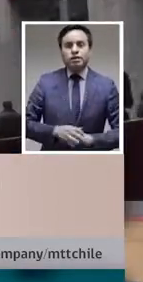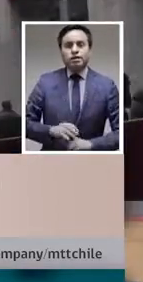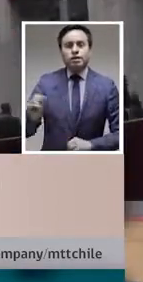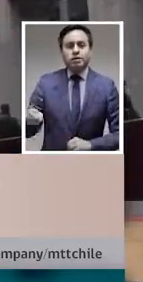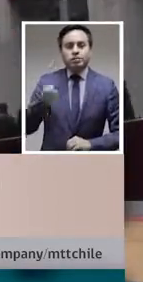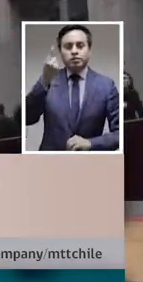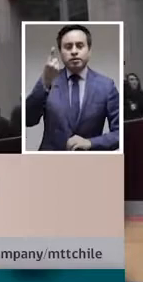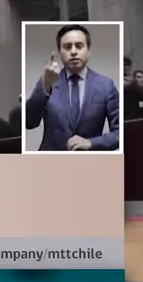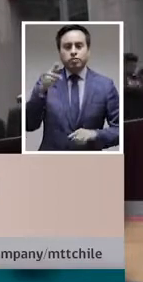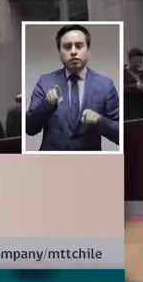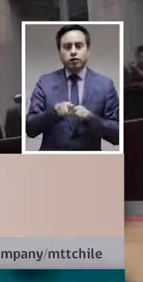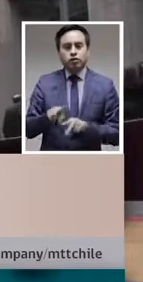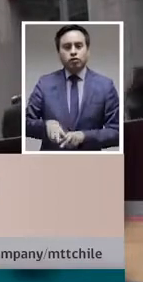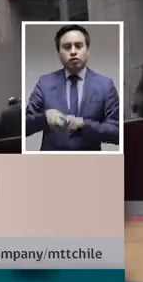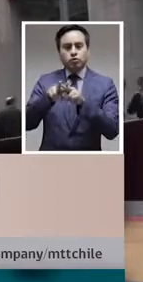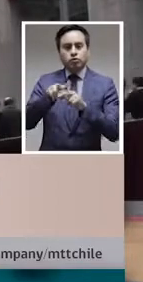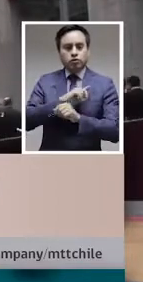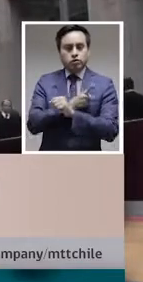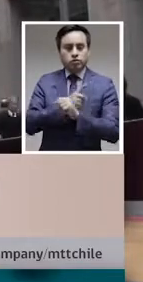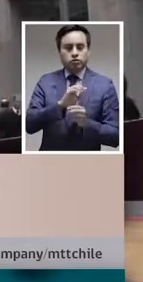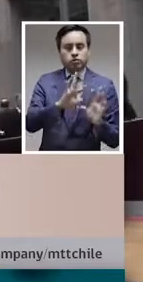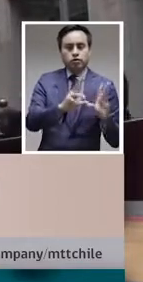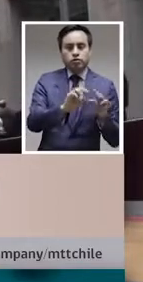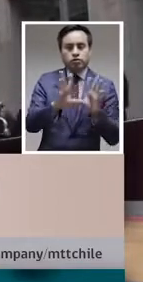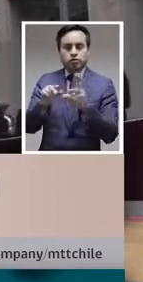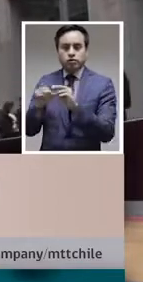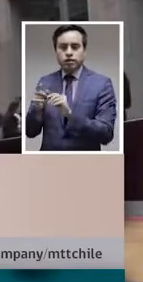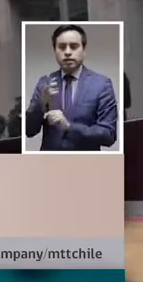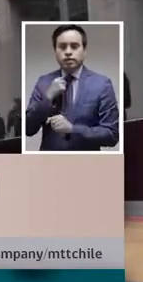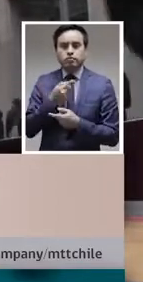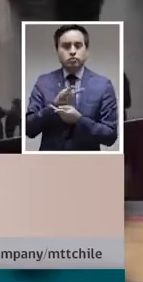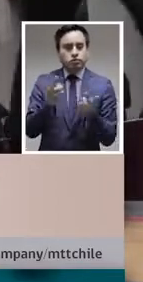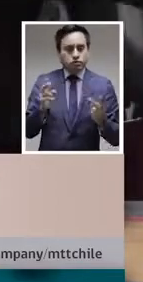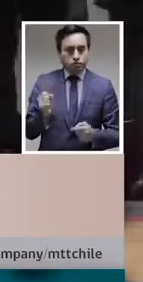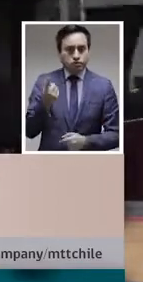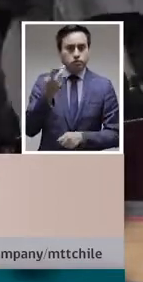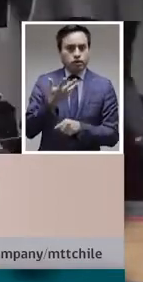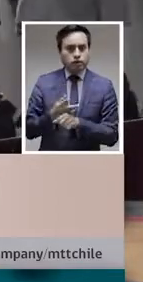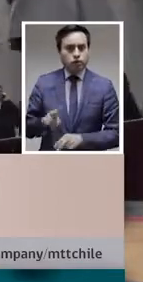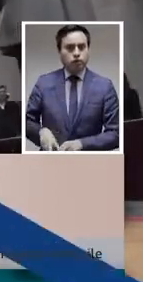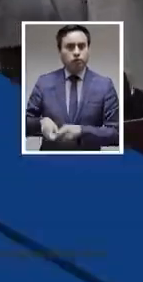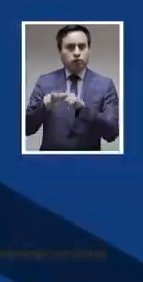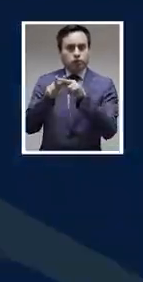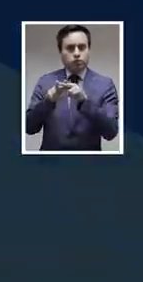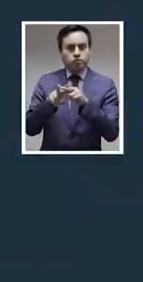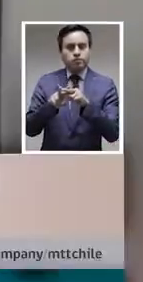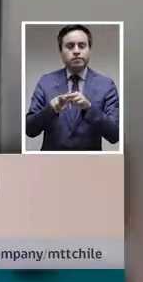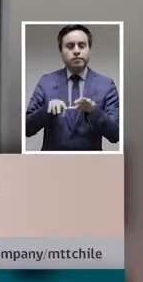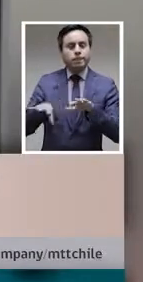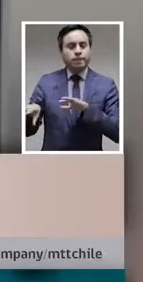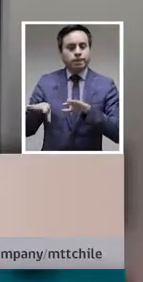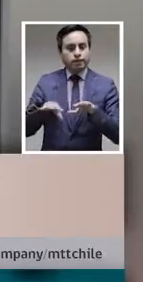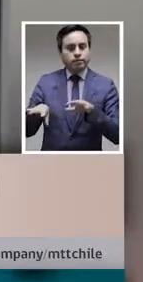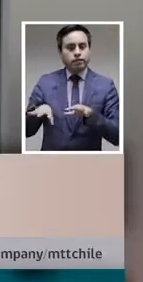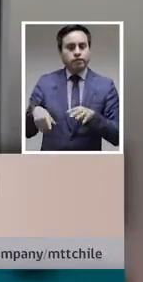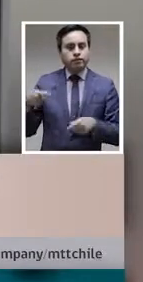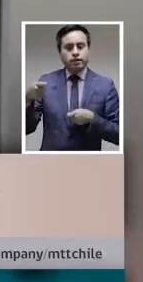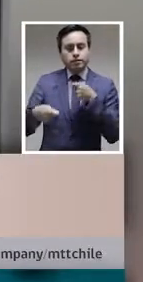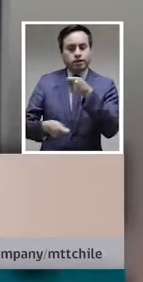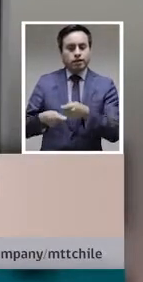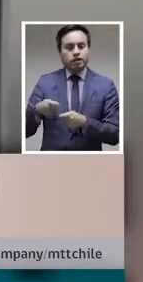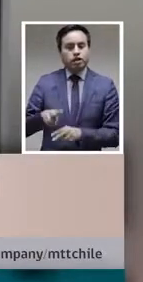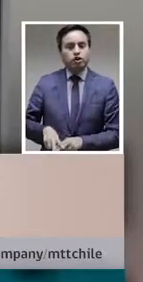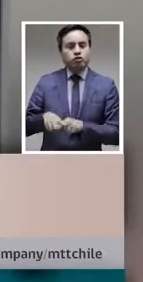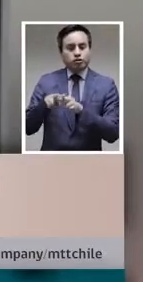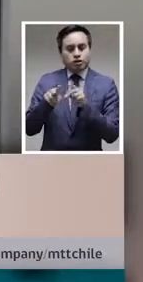Primero, tenemos un fondo de fortalecimiento de las organizaciones de interés público. Son actividades financiadas por